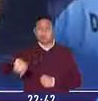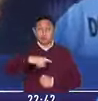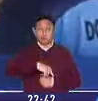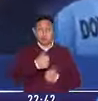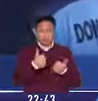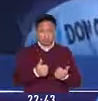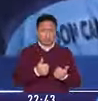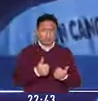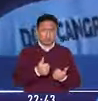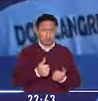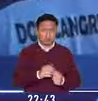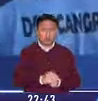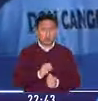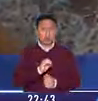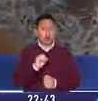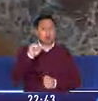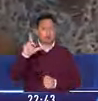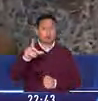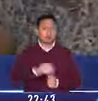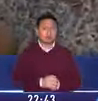bien o más caro.